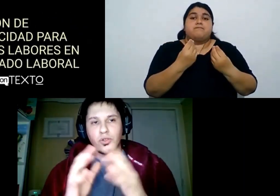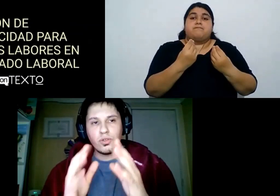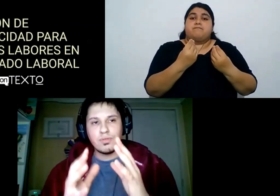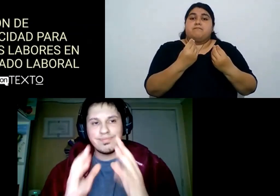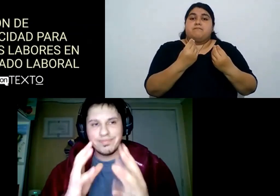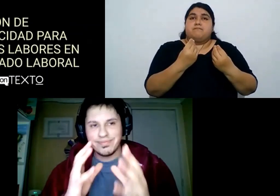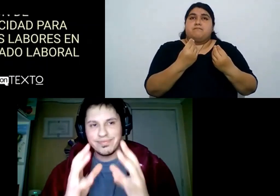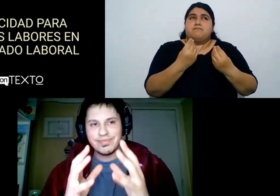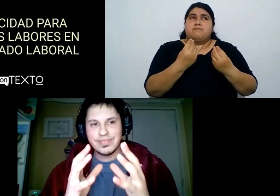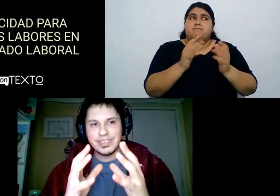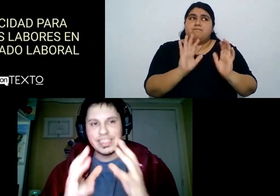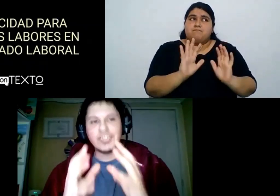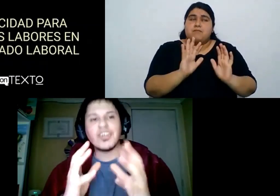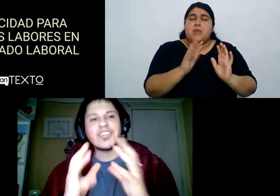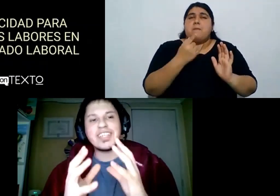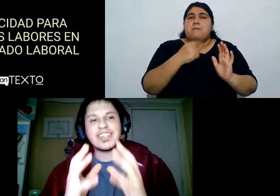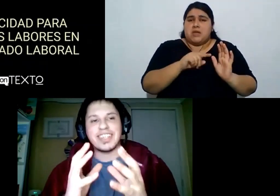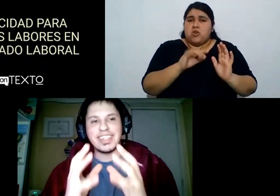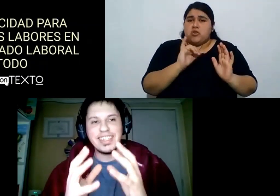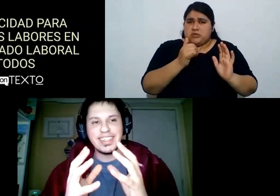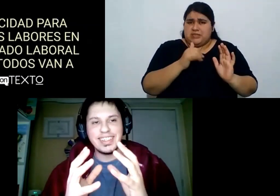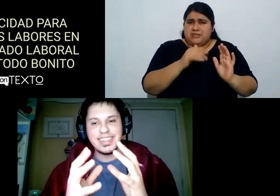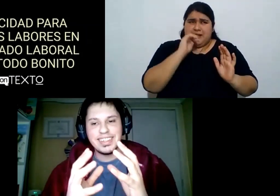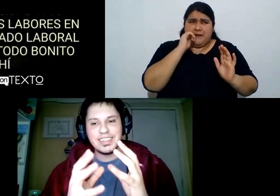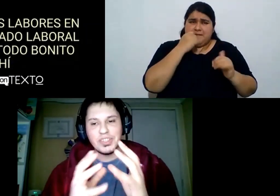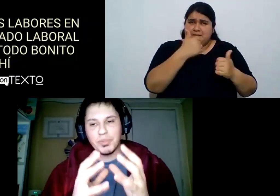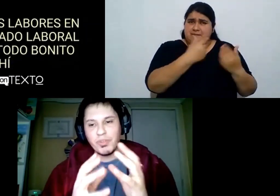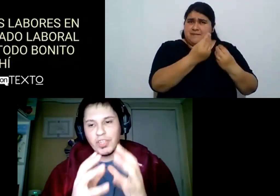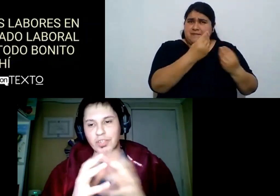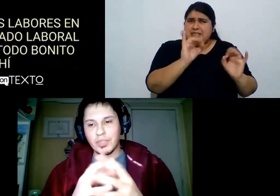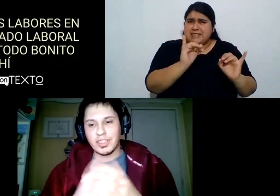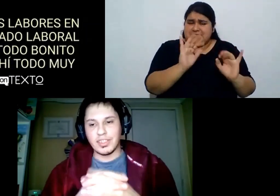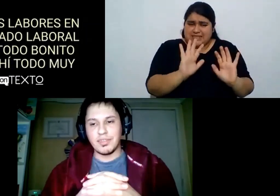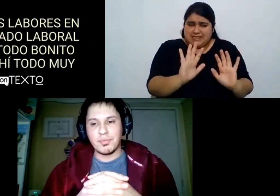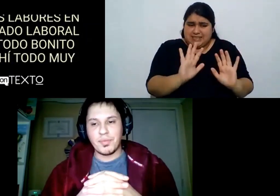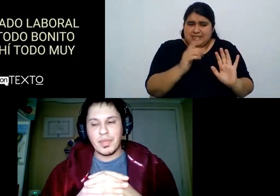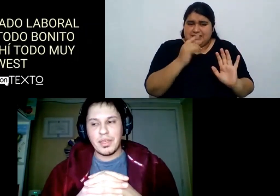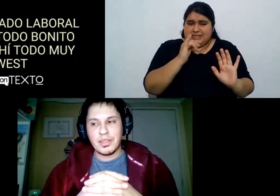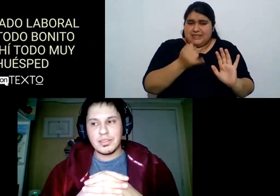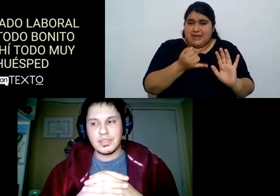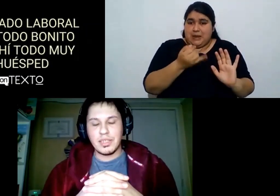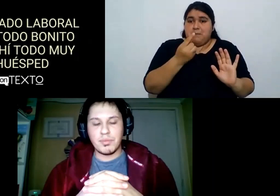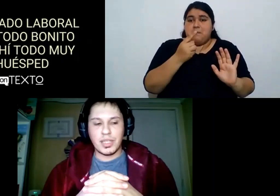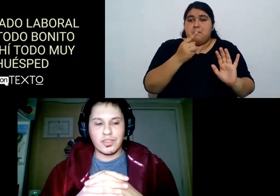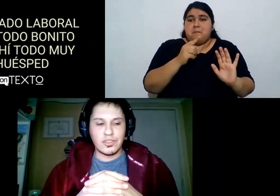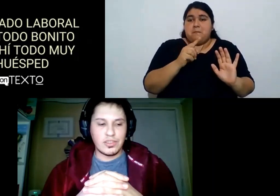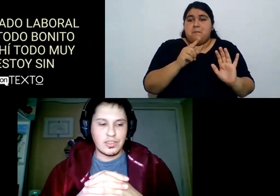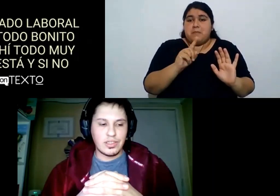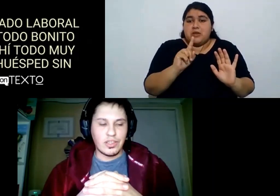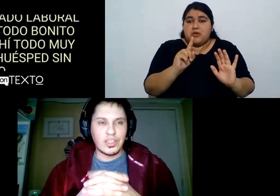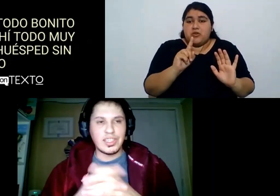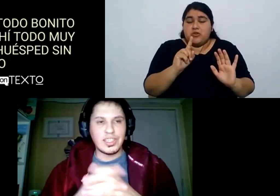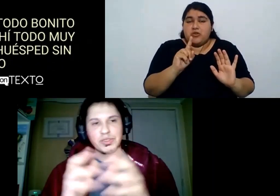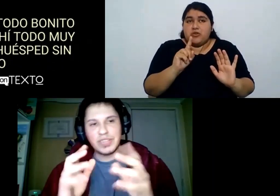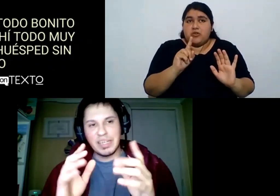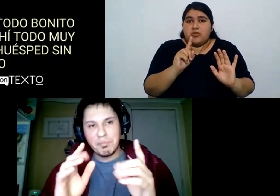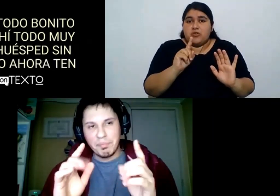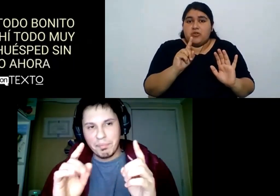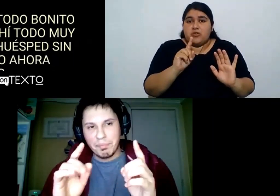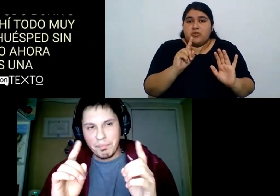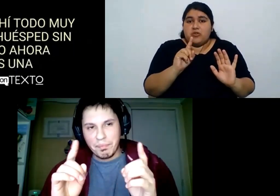Pero, sí, todo bonito está ahí. Todo muy bonito está ahí. Sin embargo, ahora tenemos